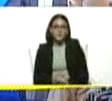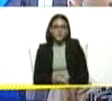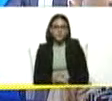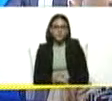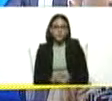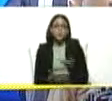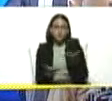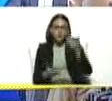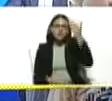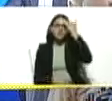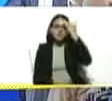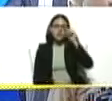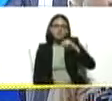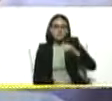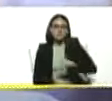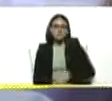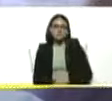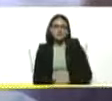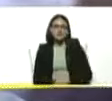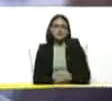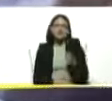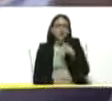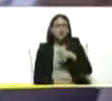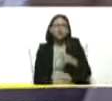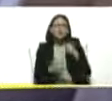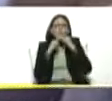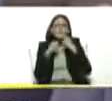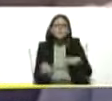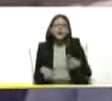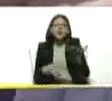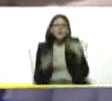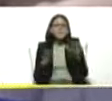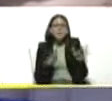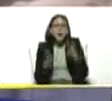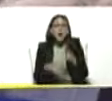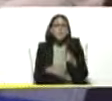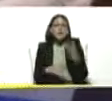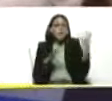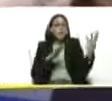Con una pérdida del 99% de los ingresos,